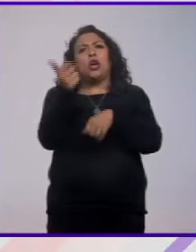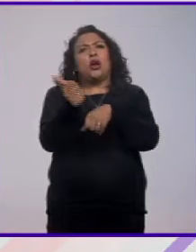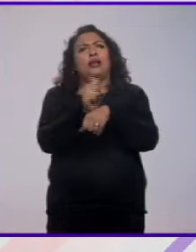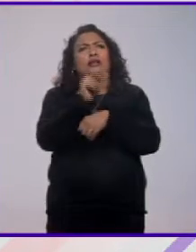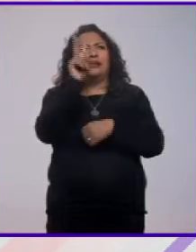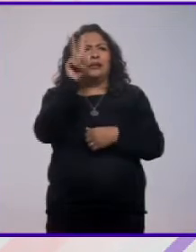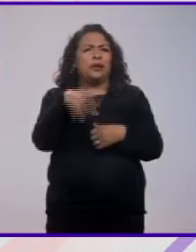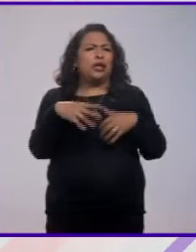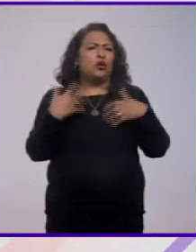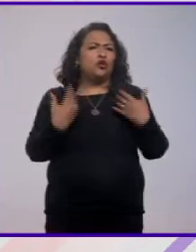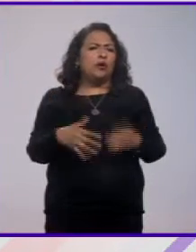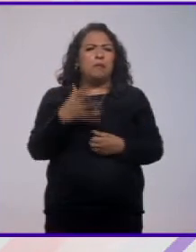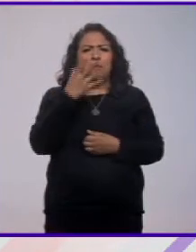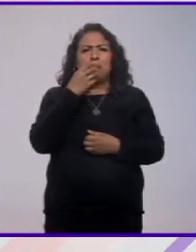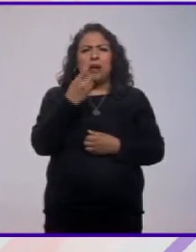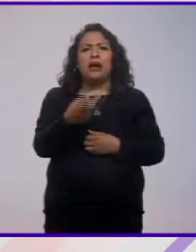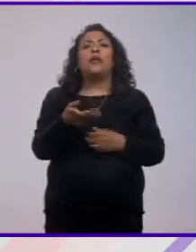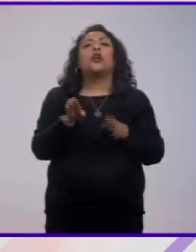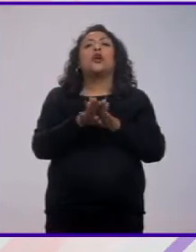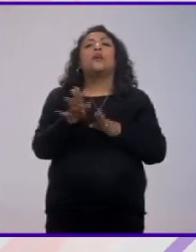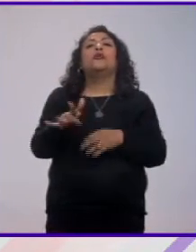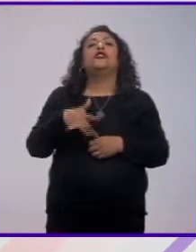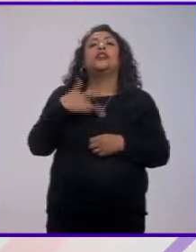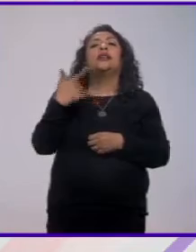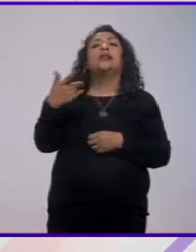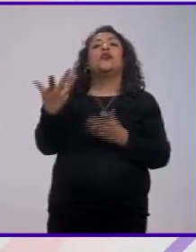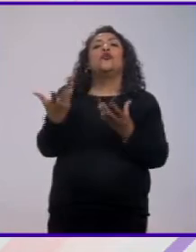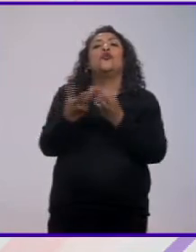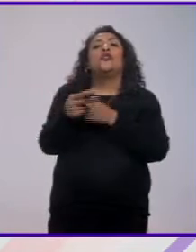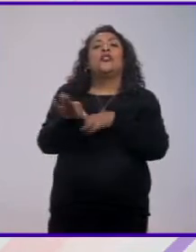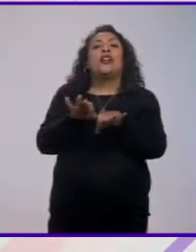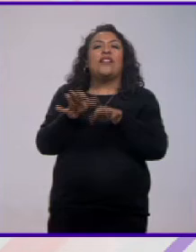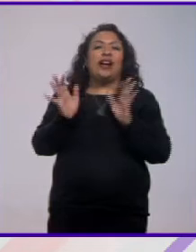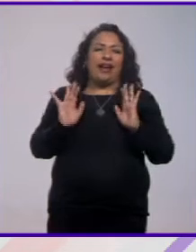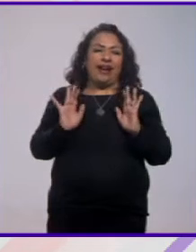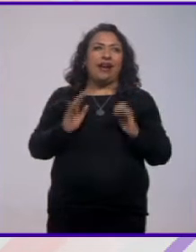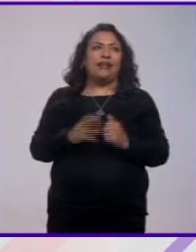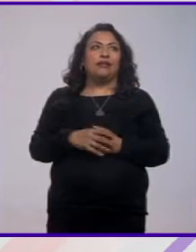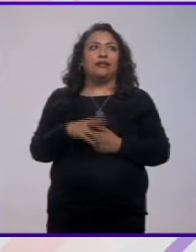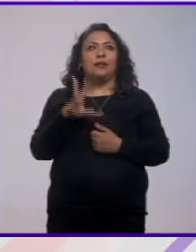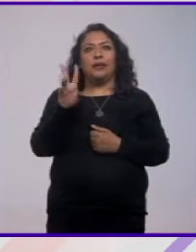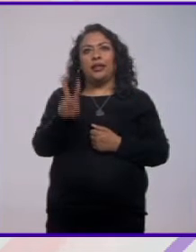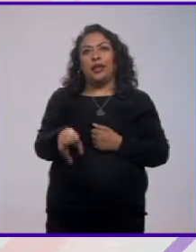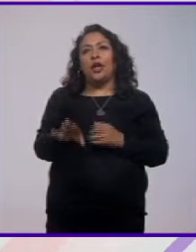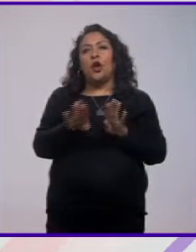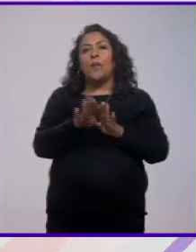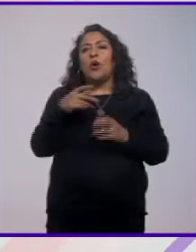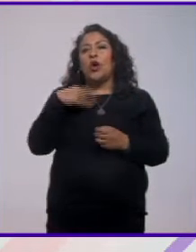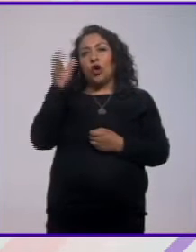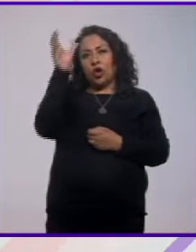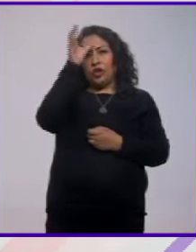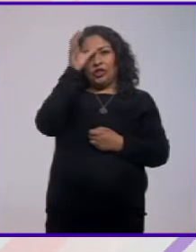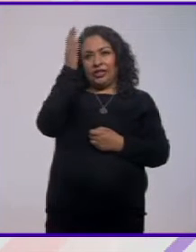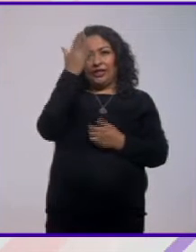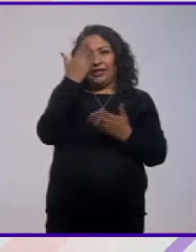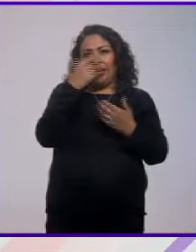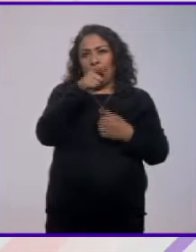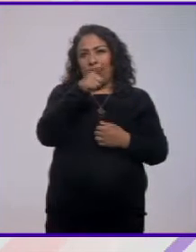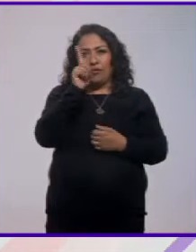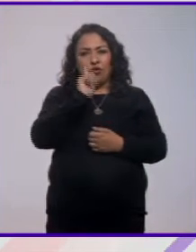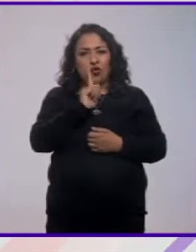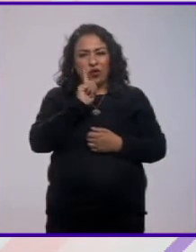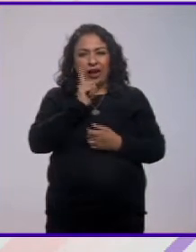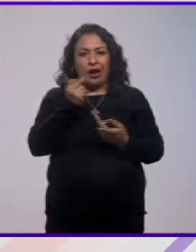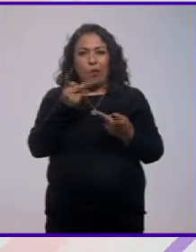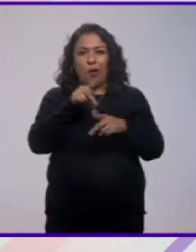verdad que es sensacional el trabajo. ¿Cómo fue trabajar con ella? Es digamos, la contraparte. Es un poco la conciencia que no tiene esta mujer, pero